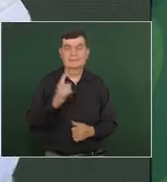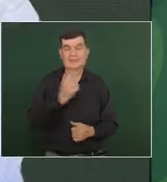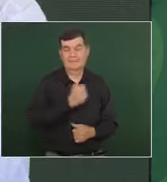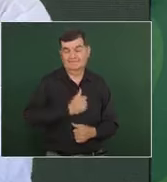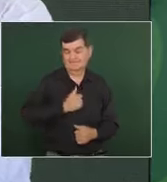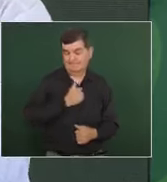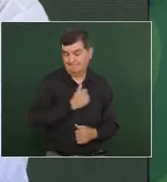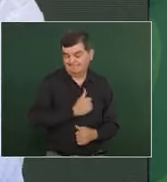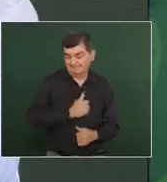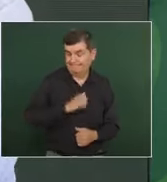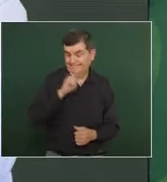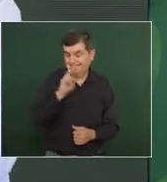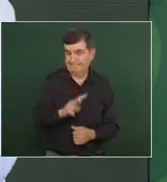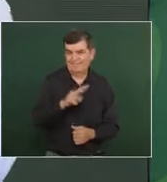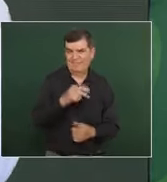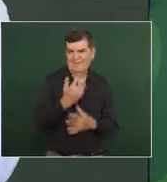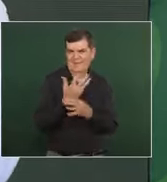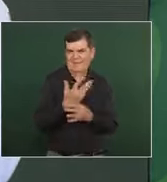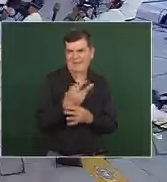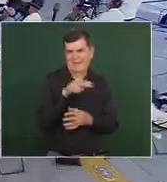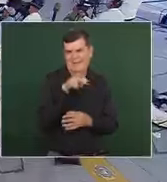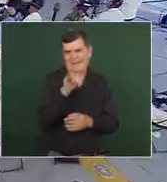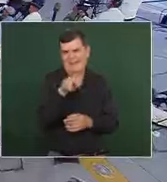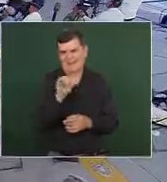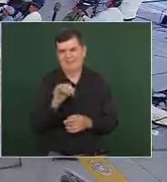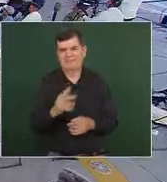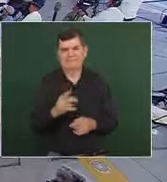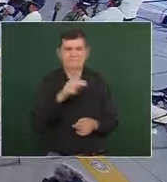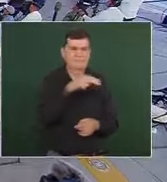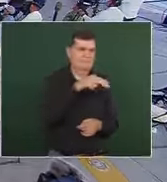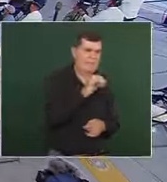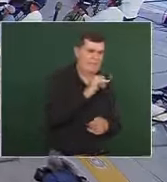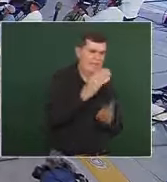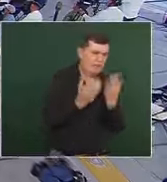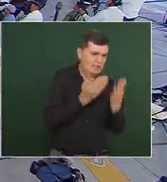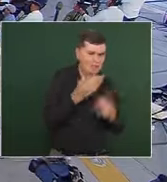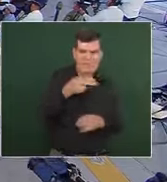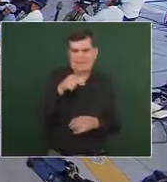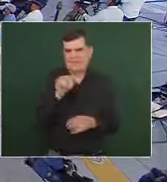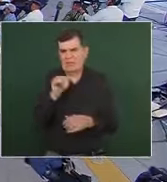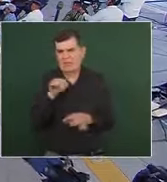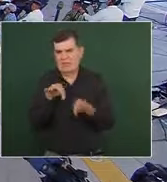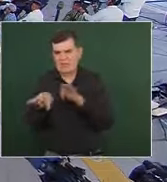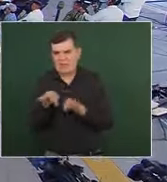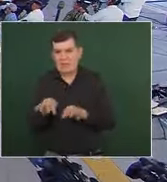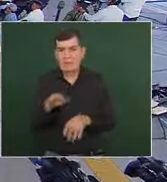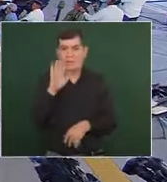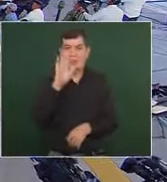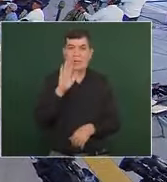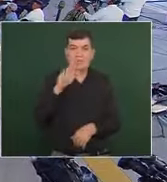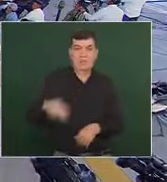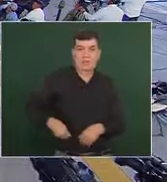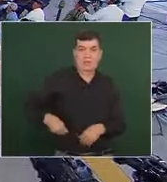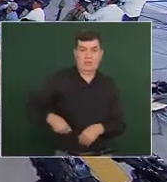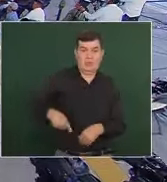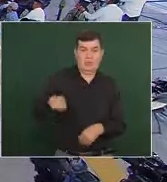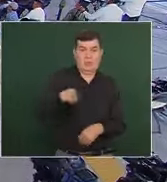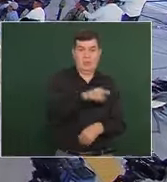lamentable, eso de decir es un nini, ni estudia ni trabaja, como si fuese culpa de los